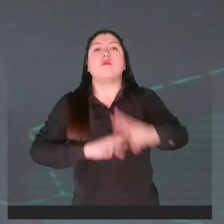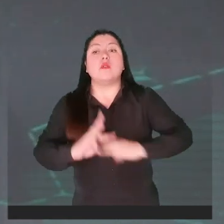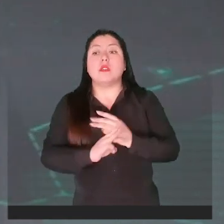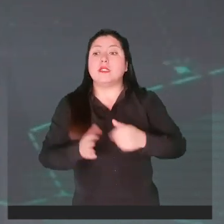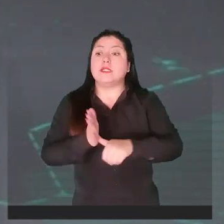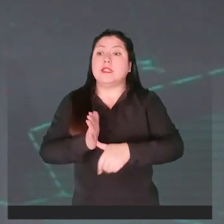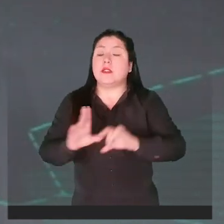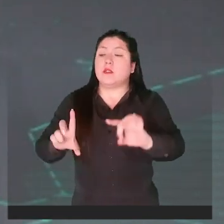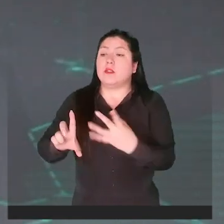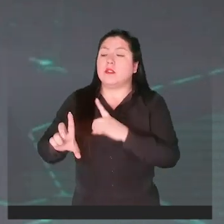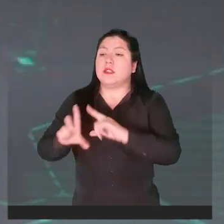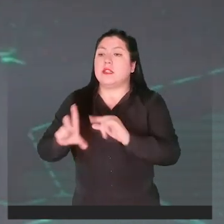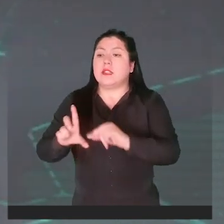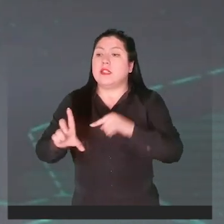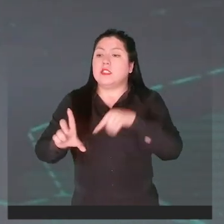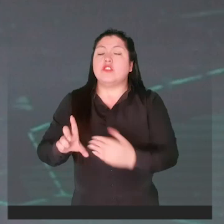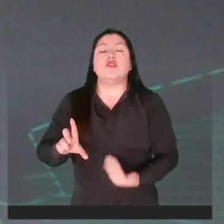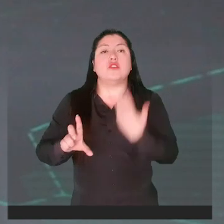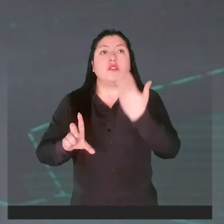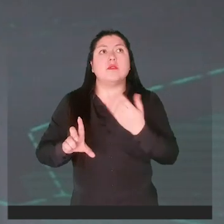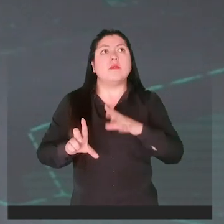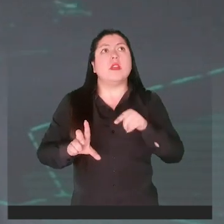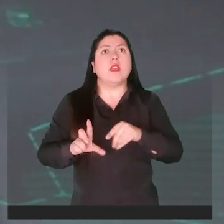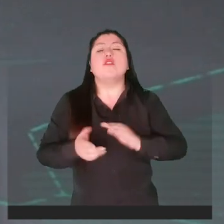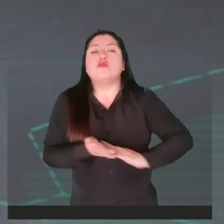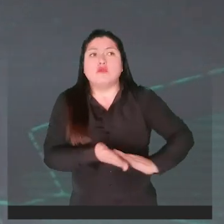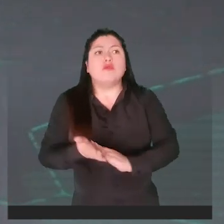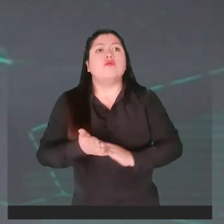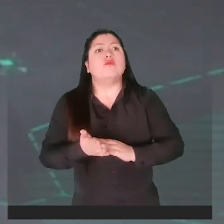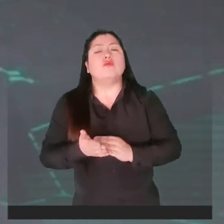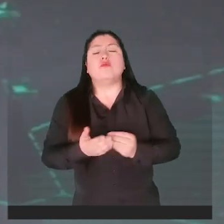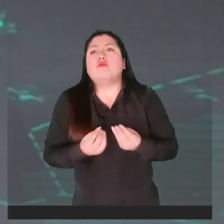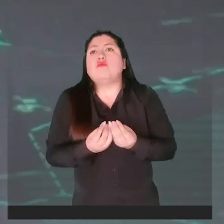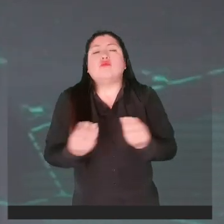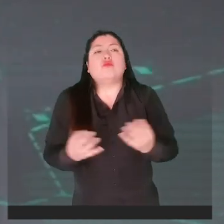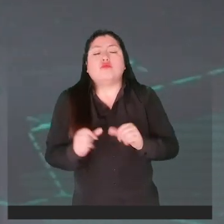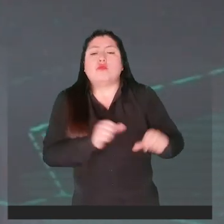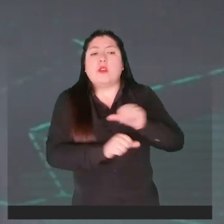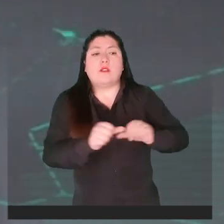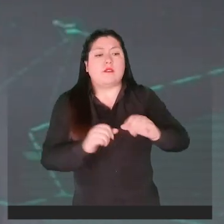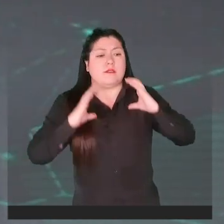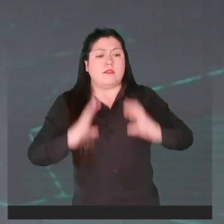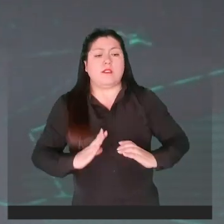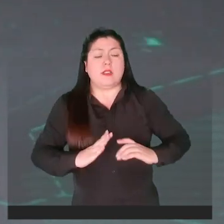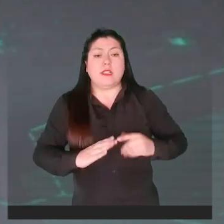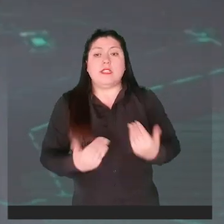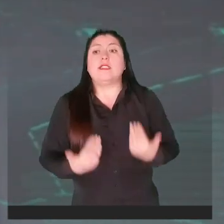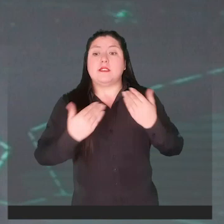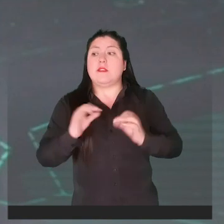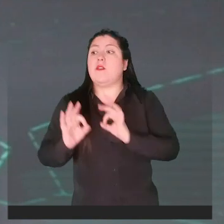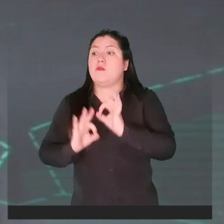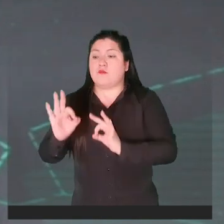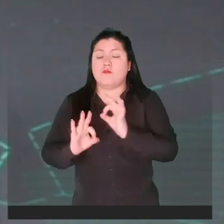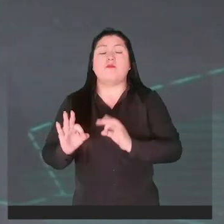digital va a ser no solamente un camino para resolverle muchas cosas a los ciudadanos, sino también para